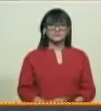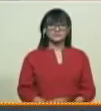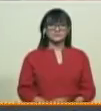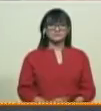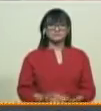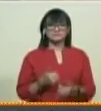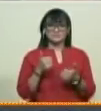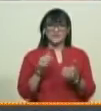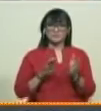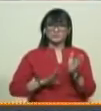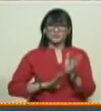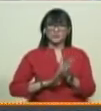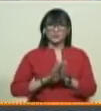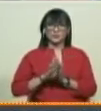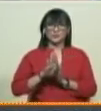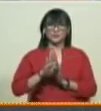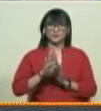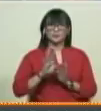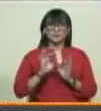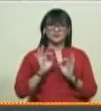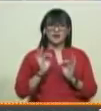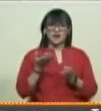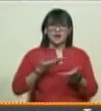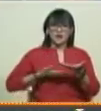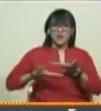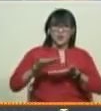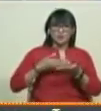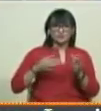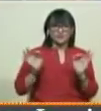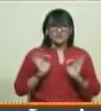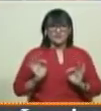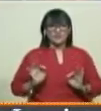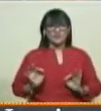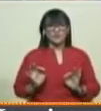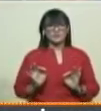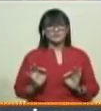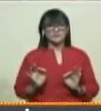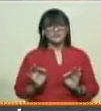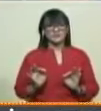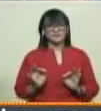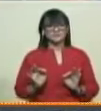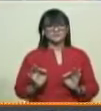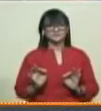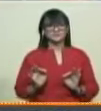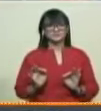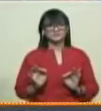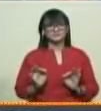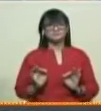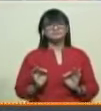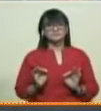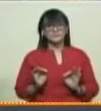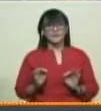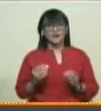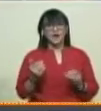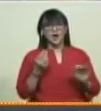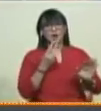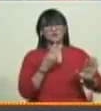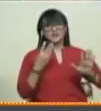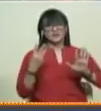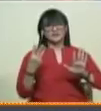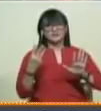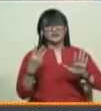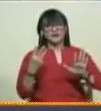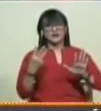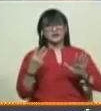progreso. Nuestro volumen de negocios que se había traducido en 83.3 millones